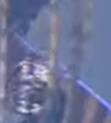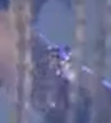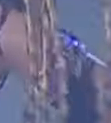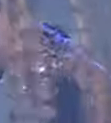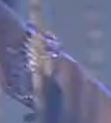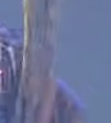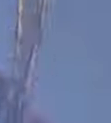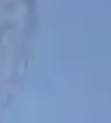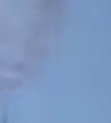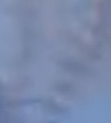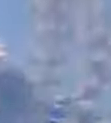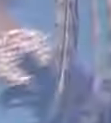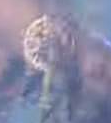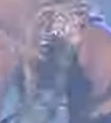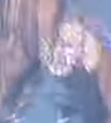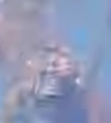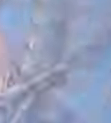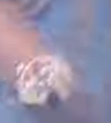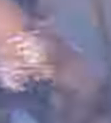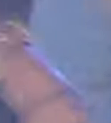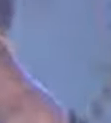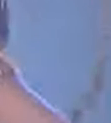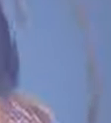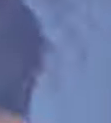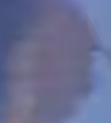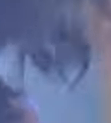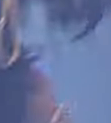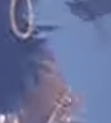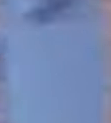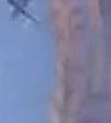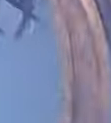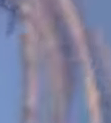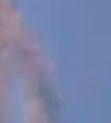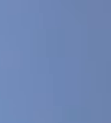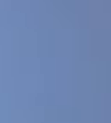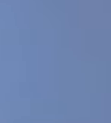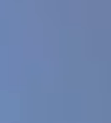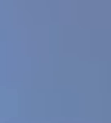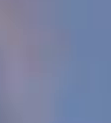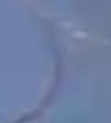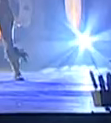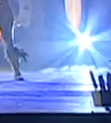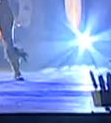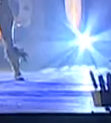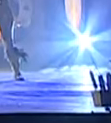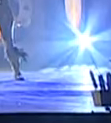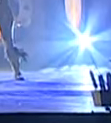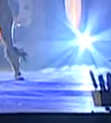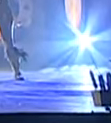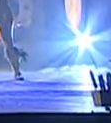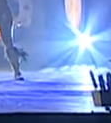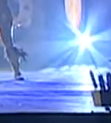La parola non ho né sapore né idea, ma due